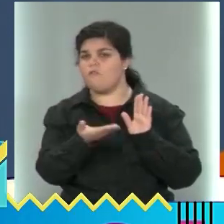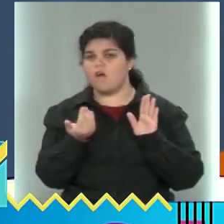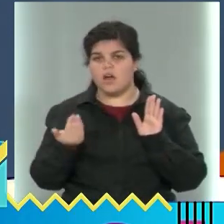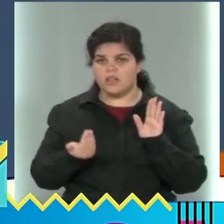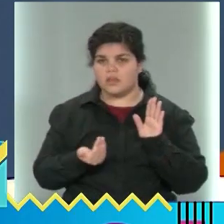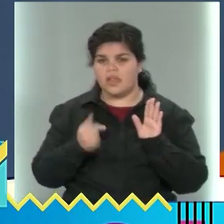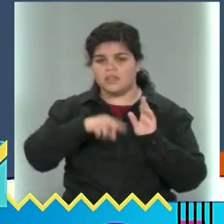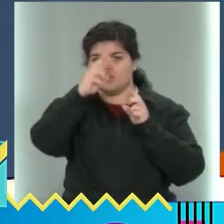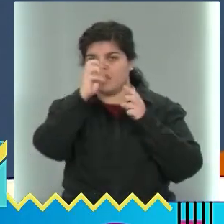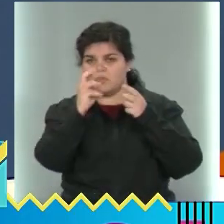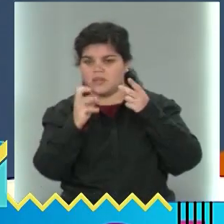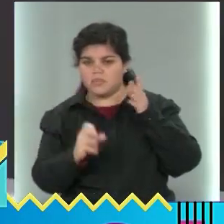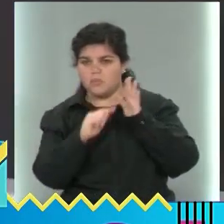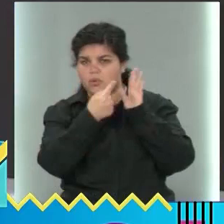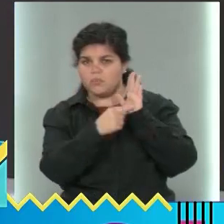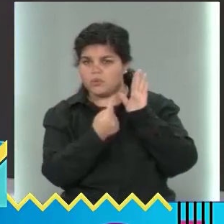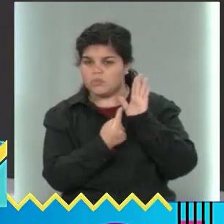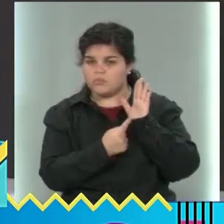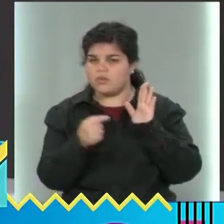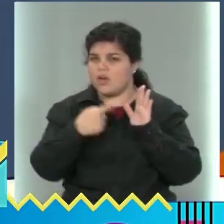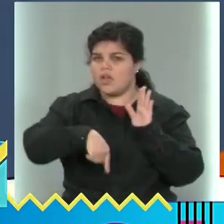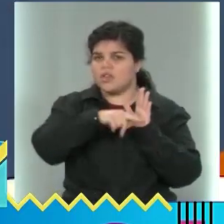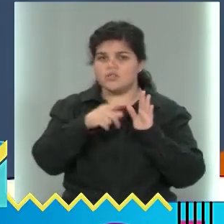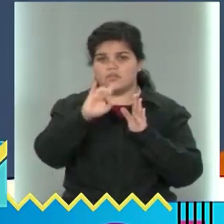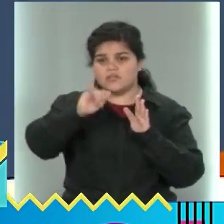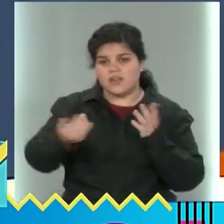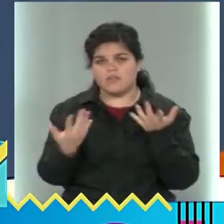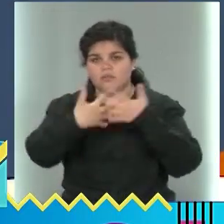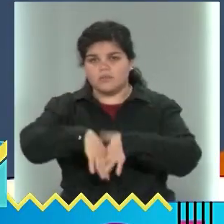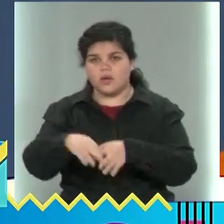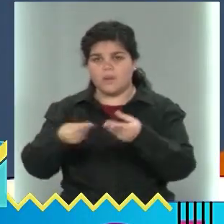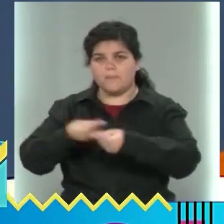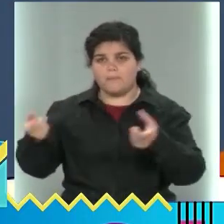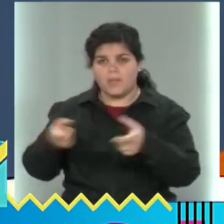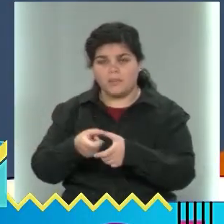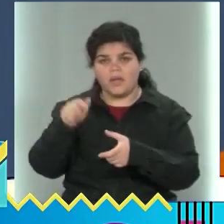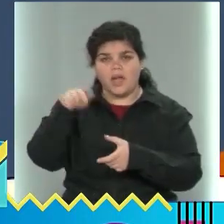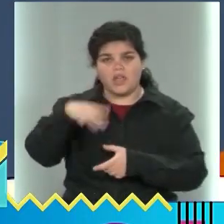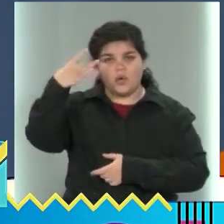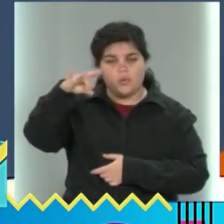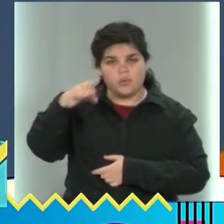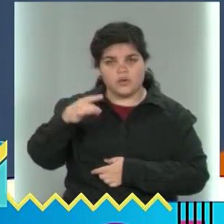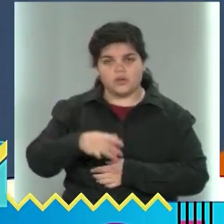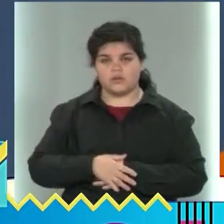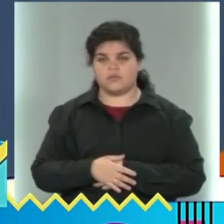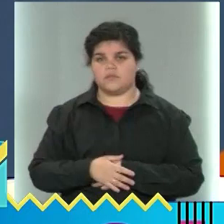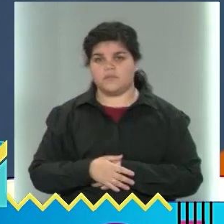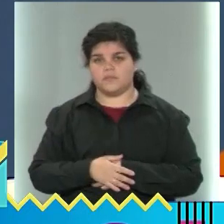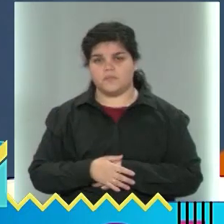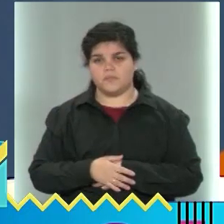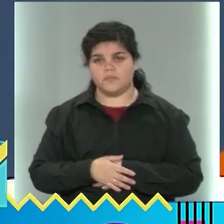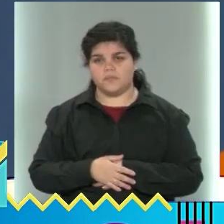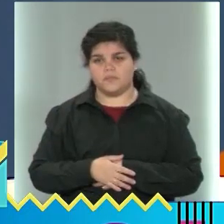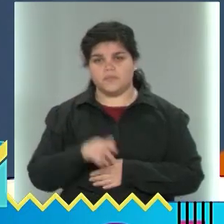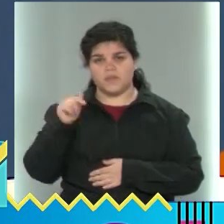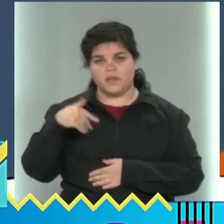de temas y puntos que tienen que corresponder a las pymes. No quedarnos única y exclusivamente en